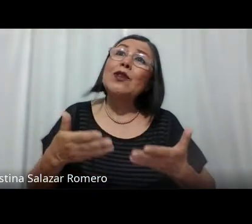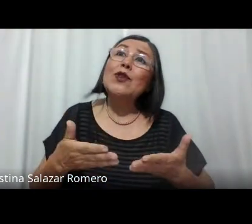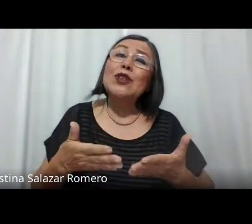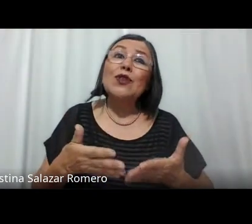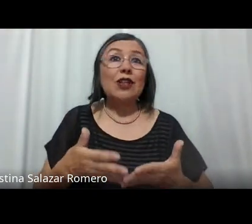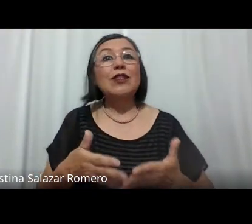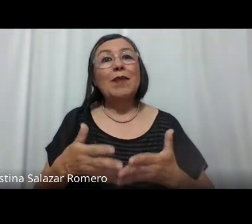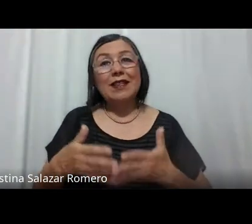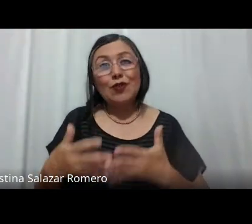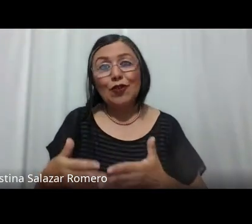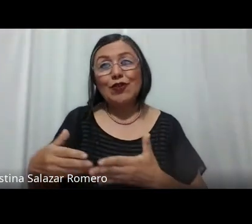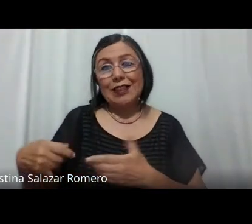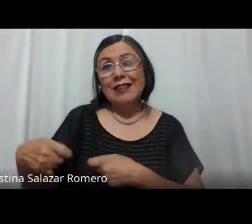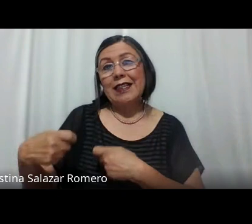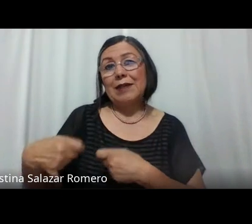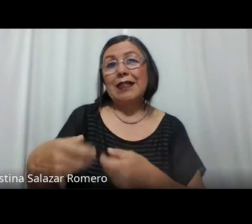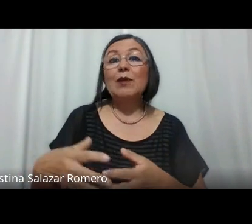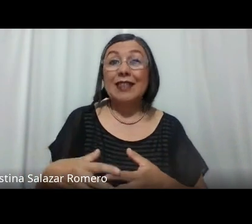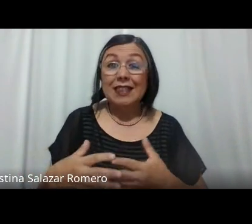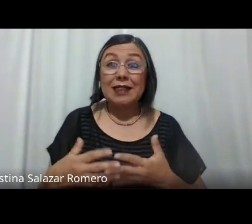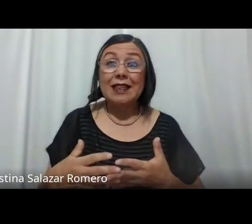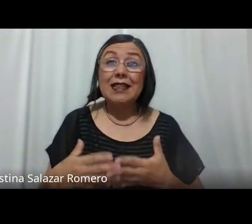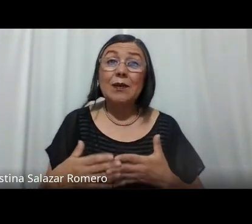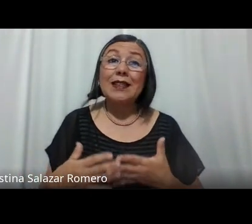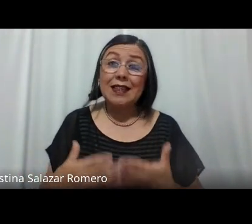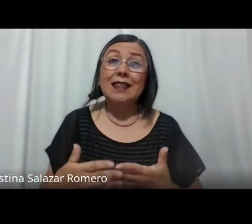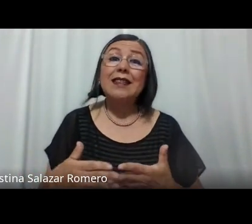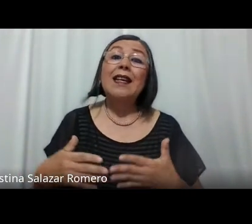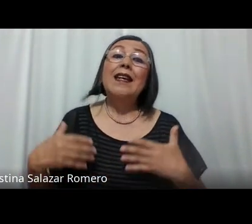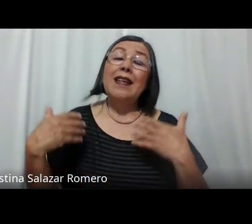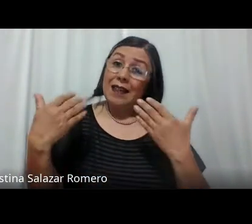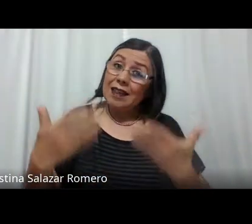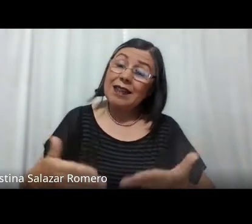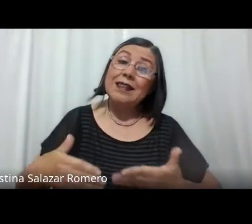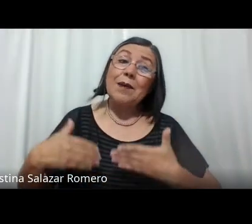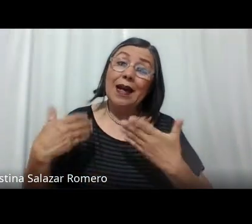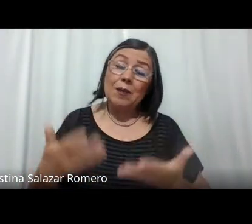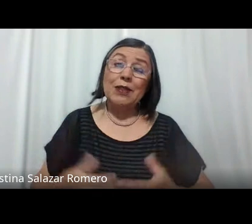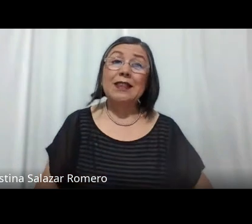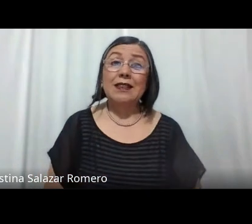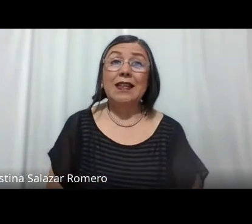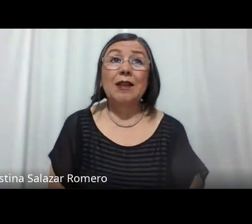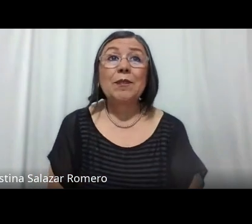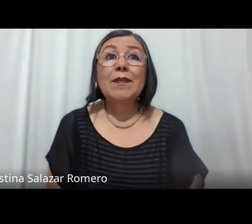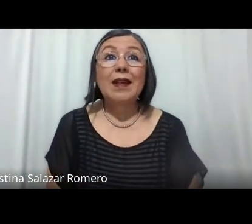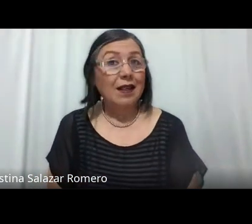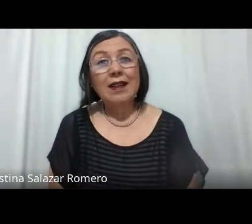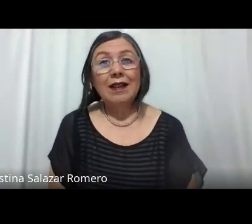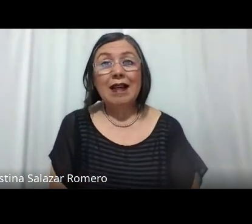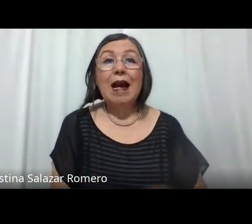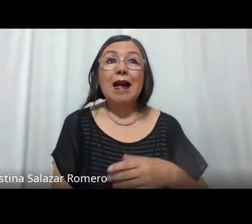sobre todo si son hijos de padres sordos, que es así la manera en cómo se transmite la lengua de señas, se va, pues,